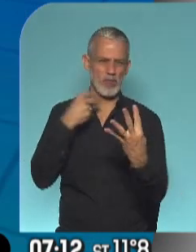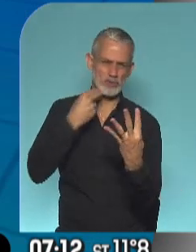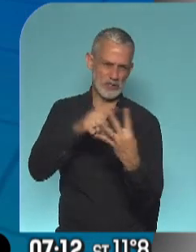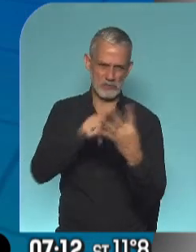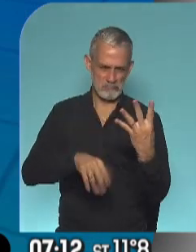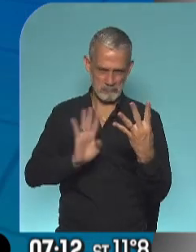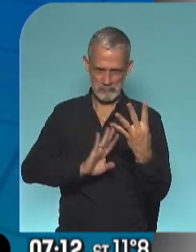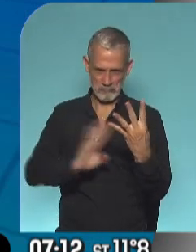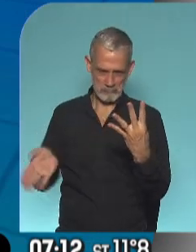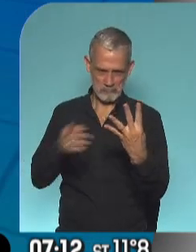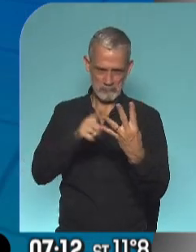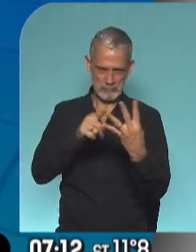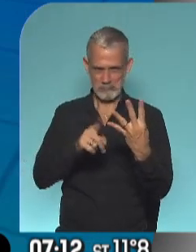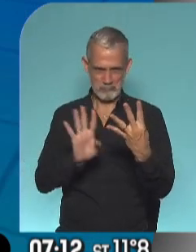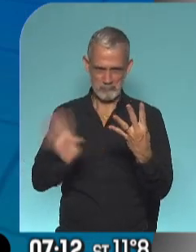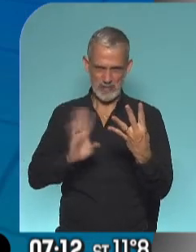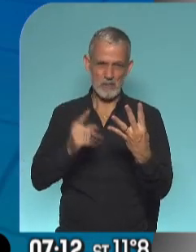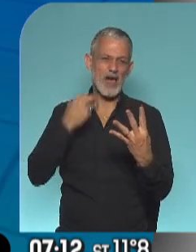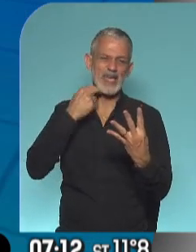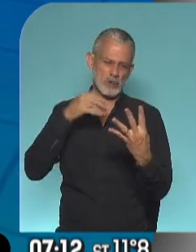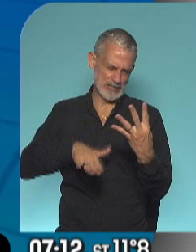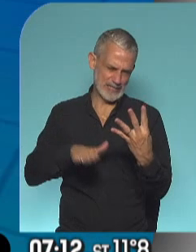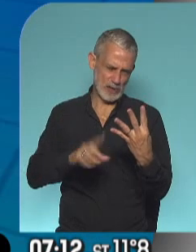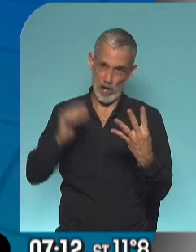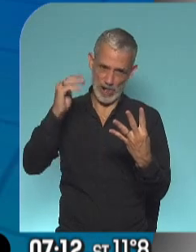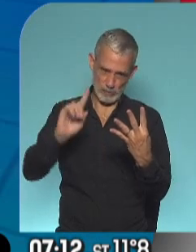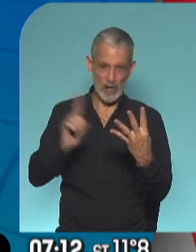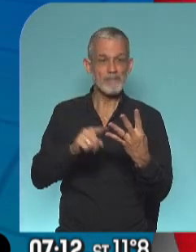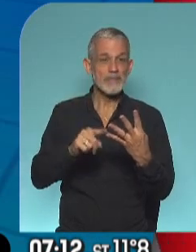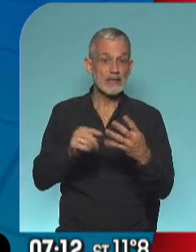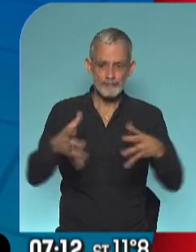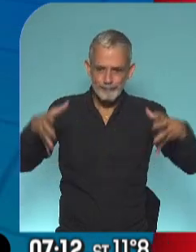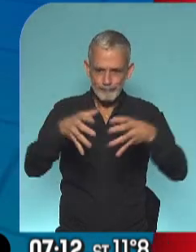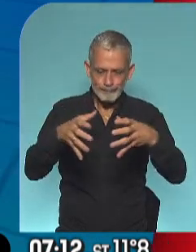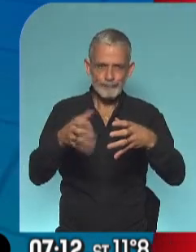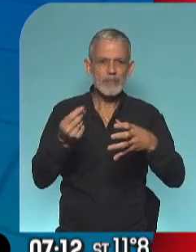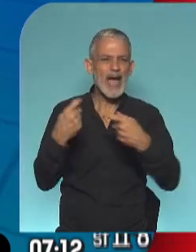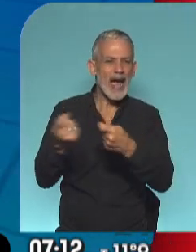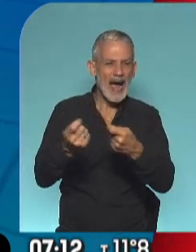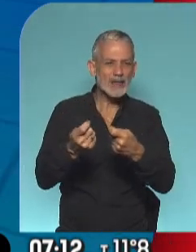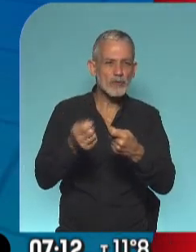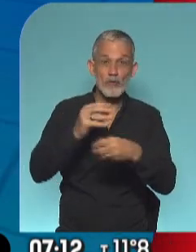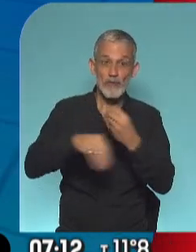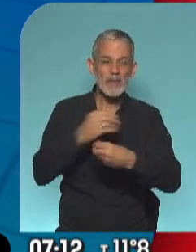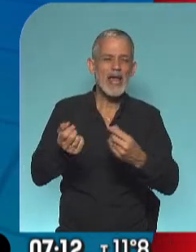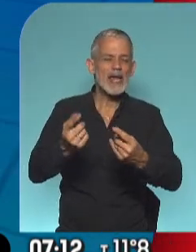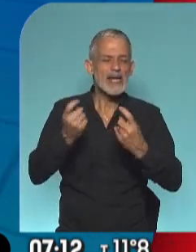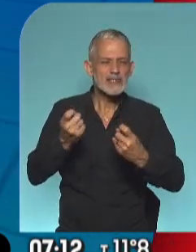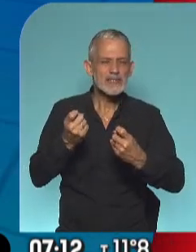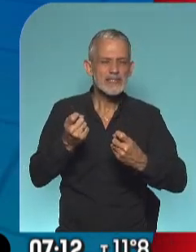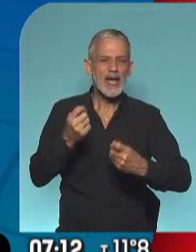tipo, padre, madre y dos hijos chiquitos. En ese caso, la canasta alimentaria, una familia necesitó